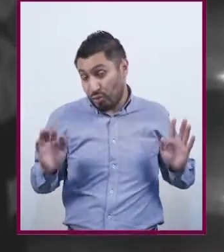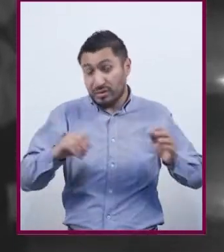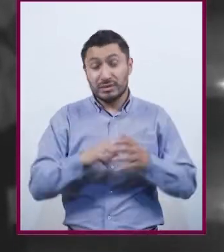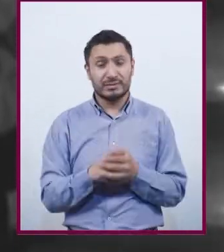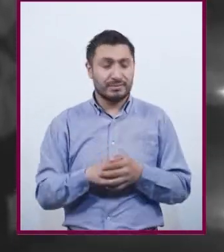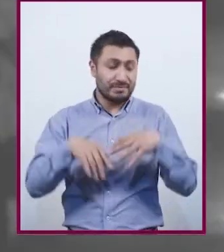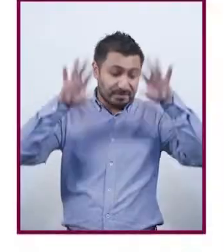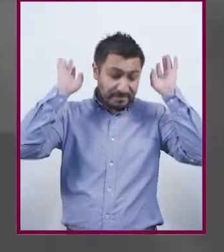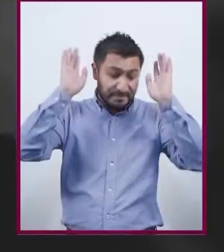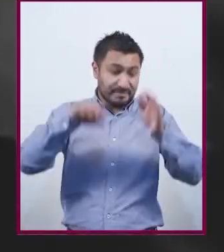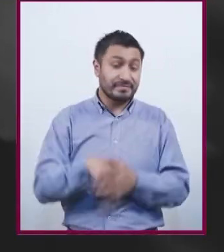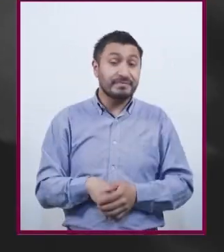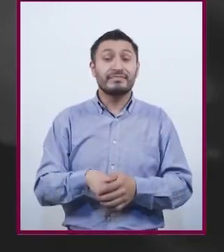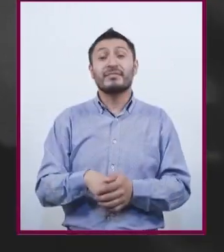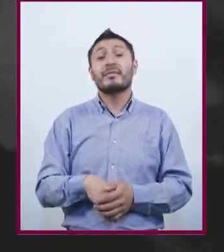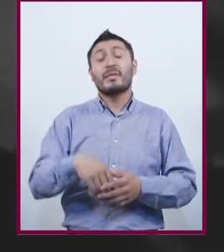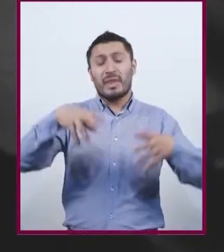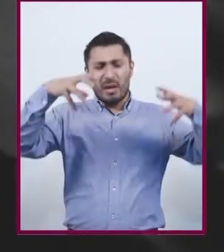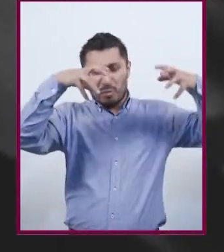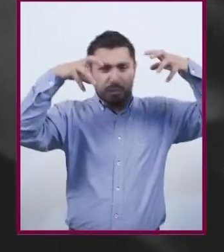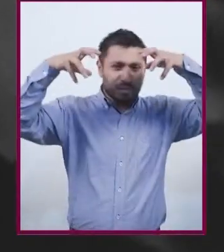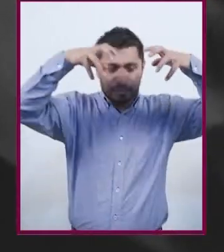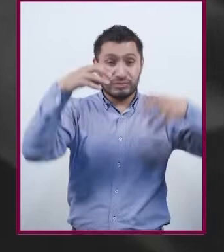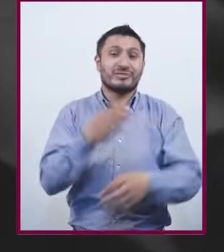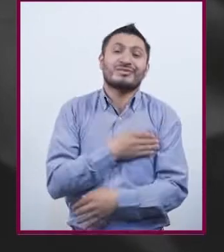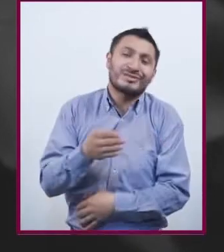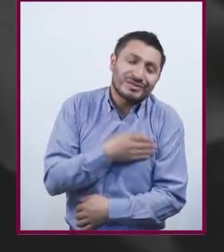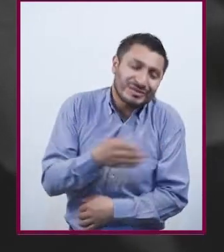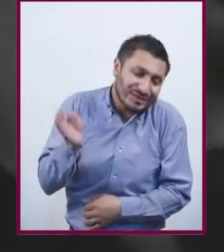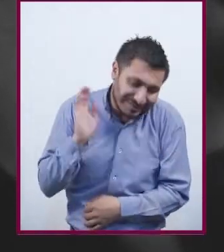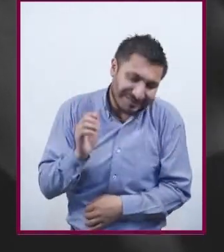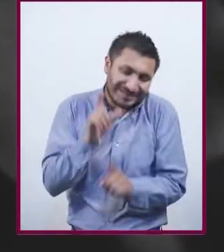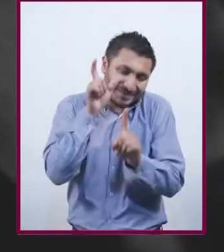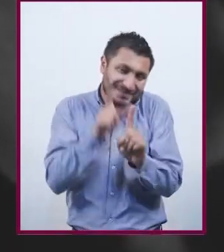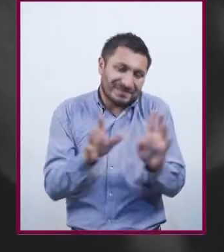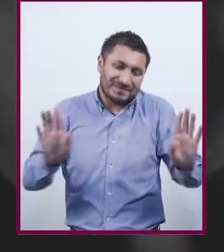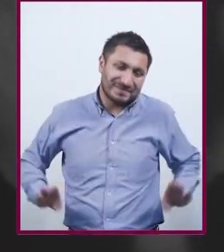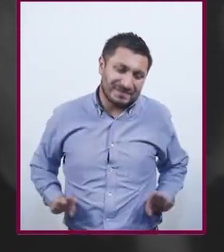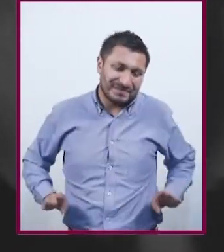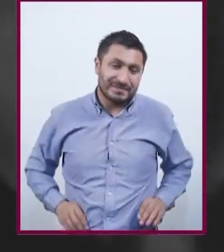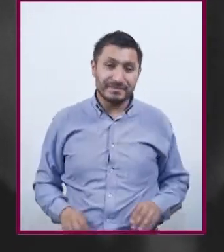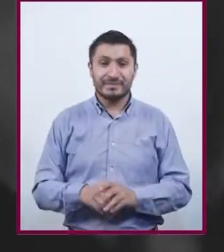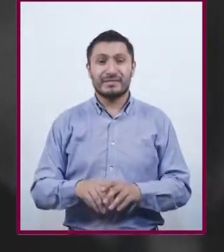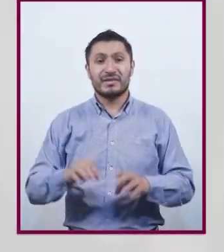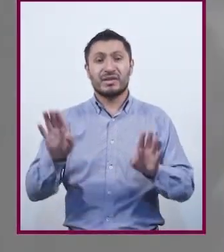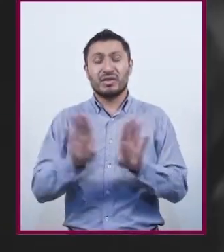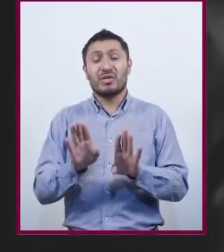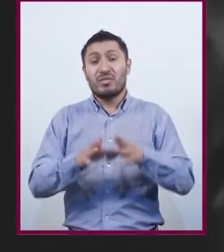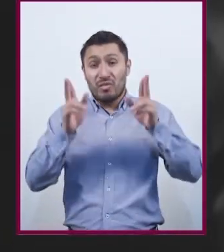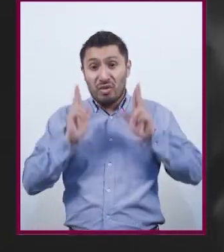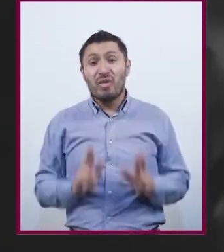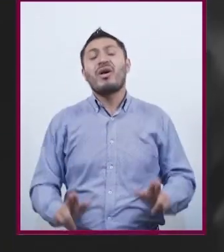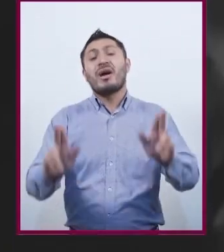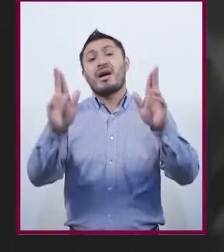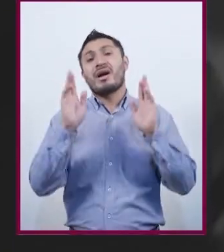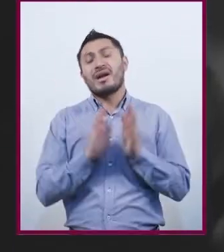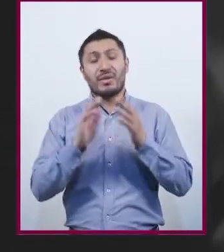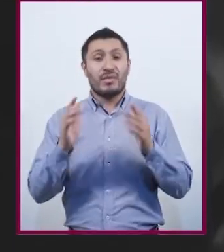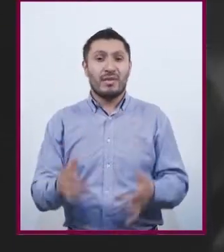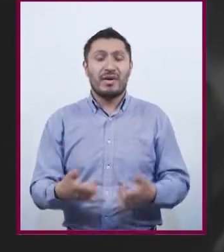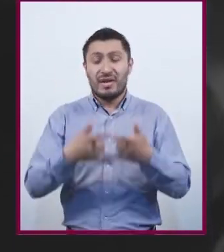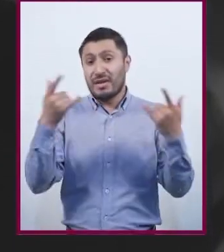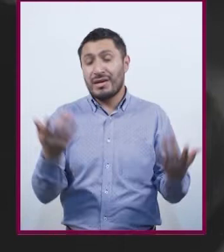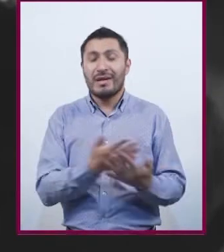posible. Como sea, resulta que el monstruo sale más buenecito de lo que se esperaba. El típico héroe de la